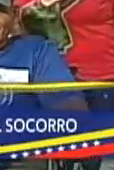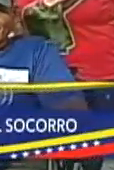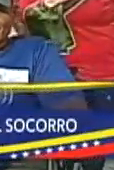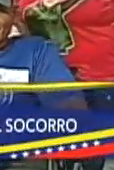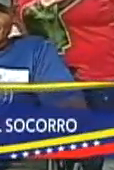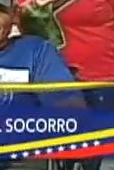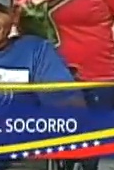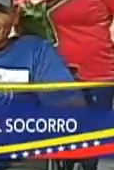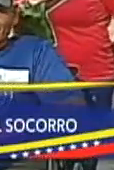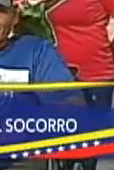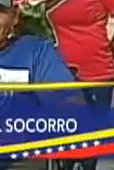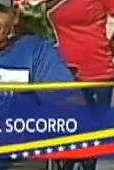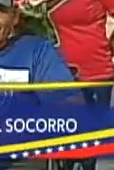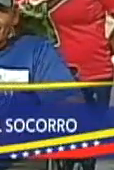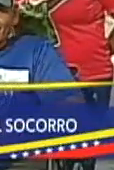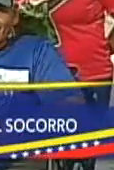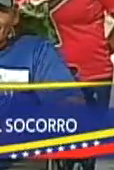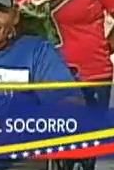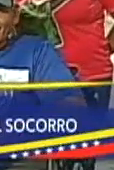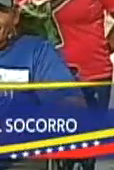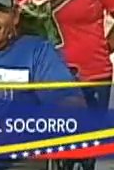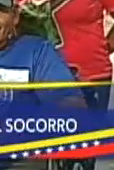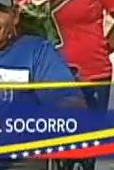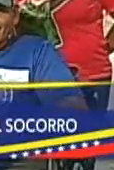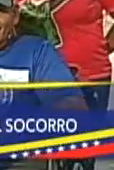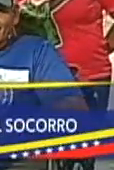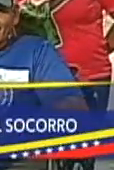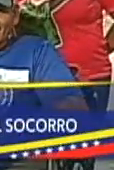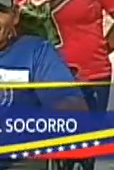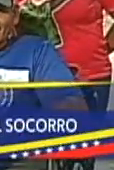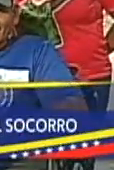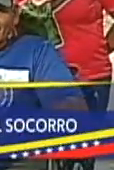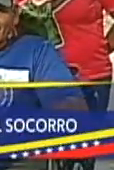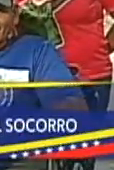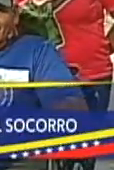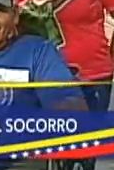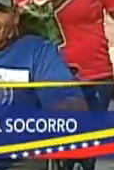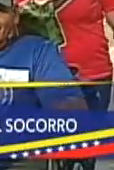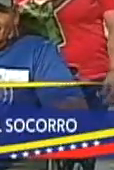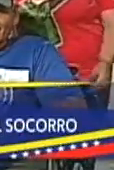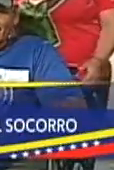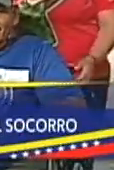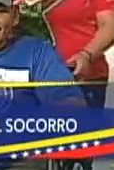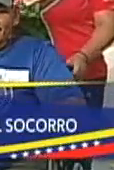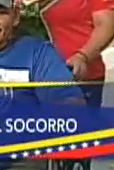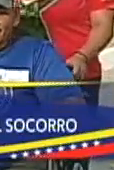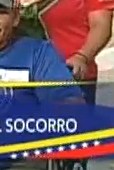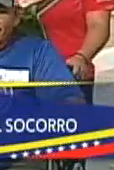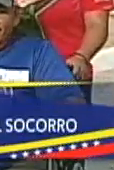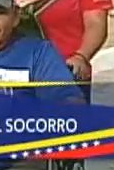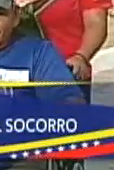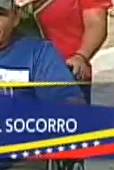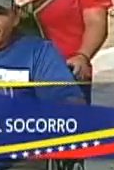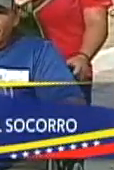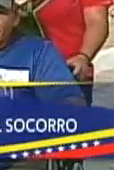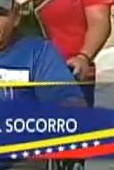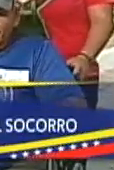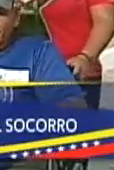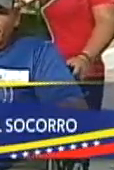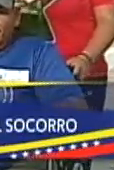años, que lamentablemente y tristemente, por la locura de Iván Duque, se rompieron las relaciones, y bueno, se